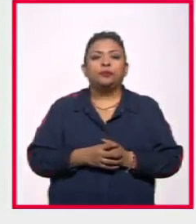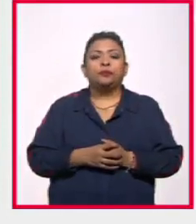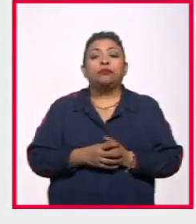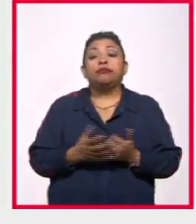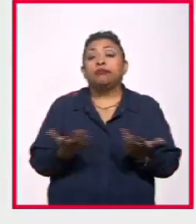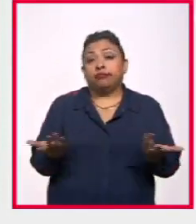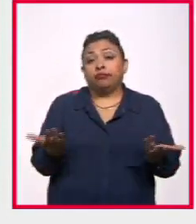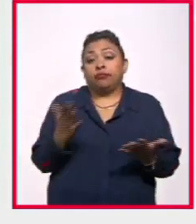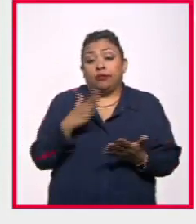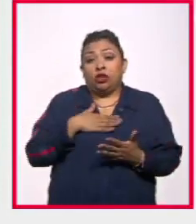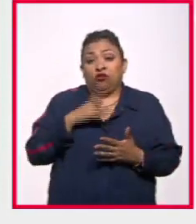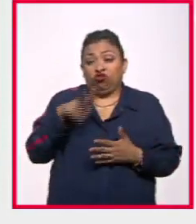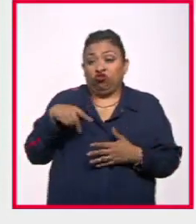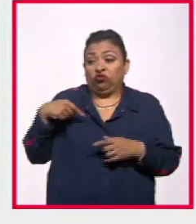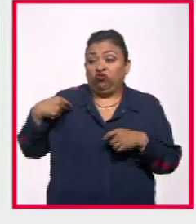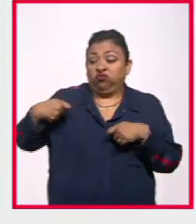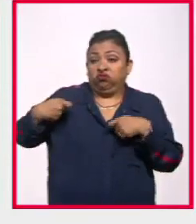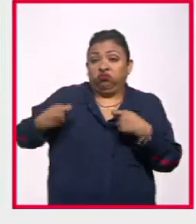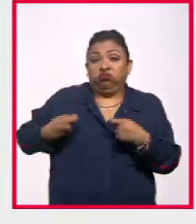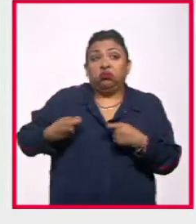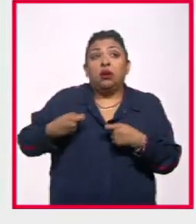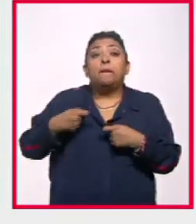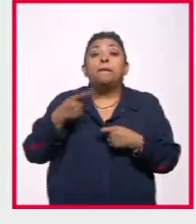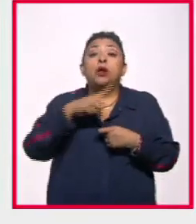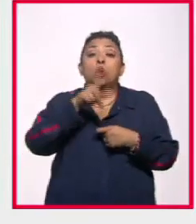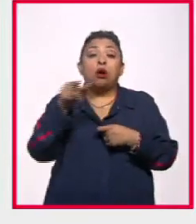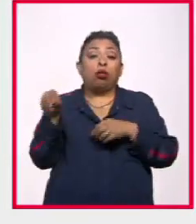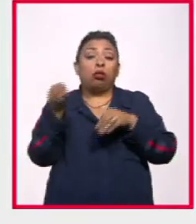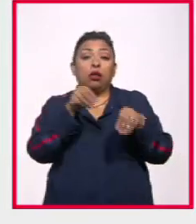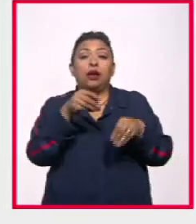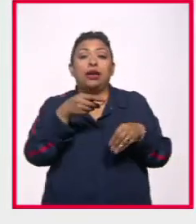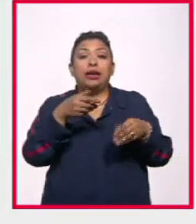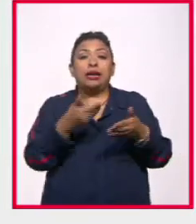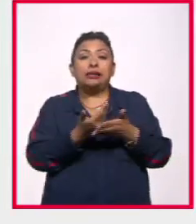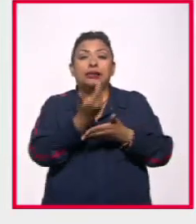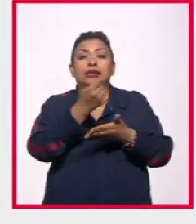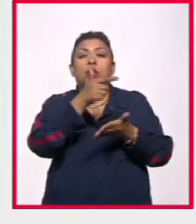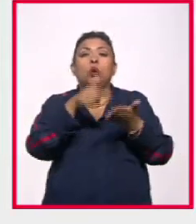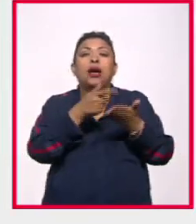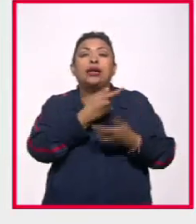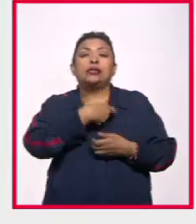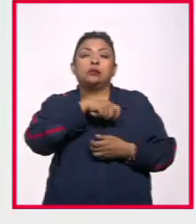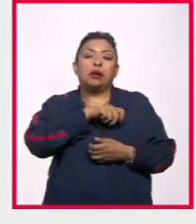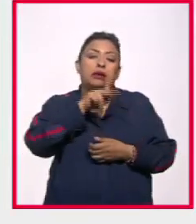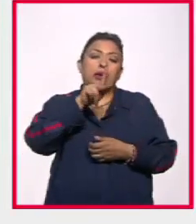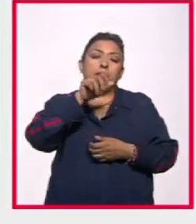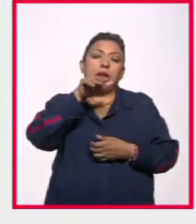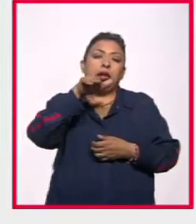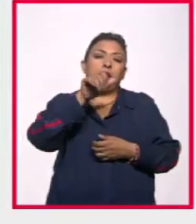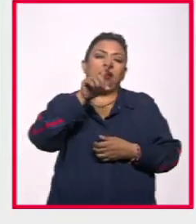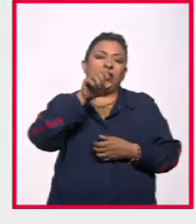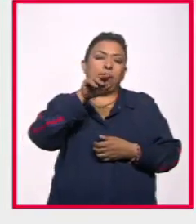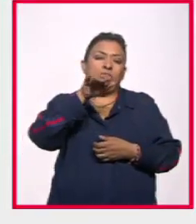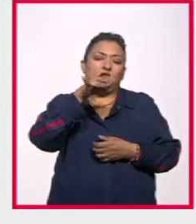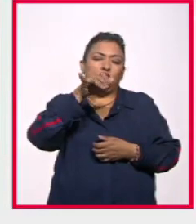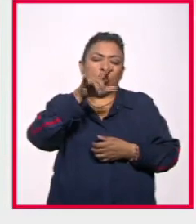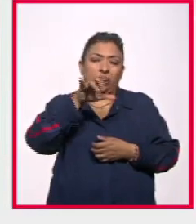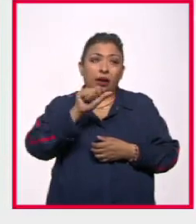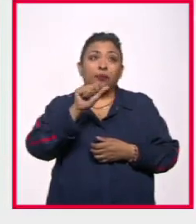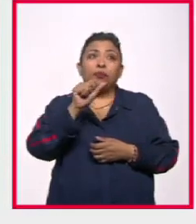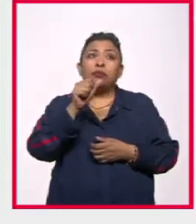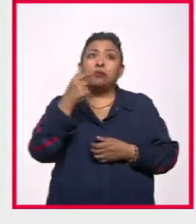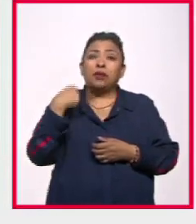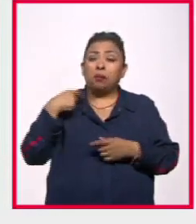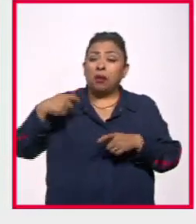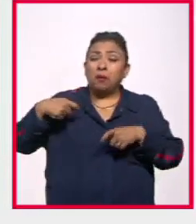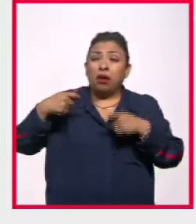Y entonces mis orígenes vienen de allí, ¿no? Pero yo nací en España, en Palma de Mallorca. Y todos mis orígenes